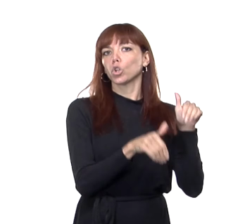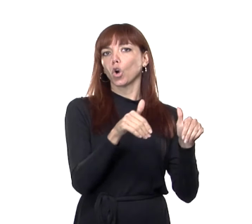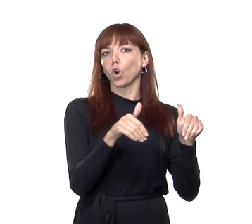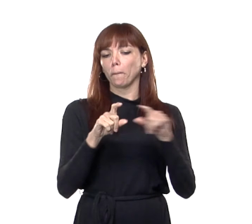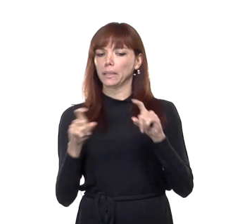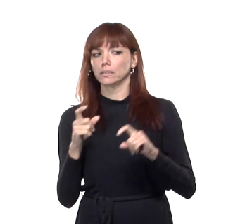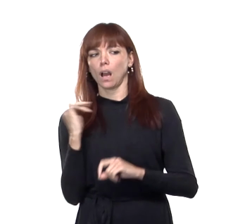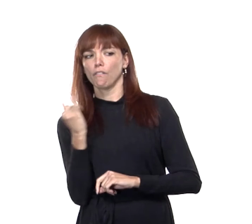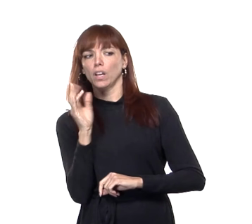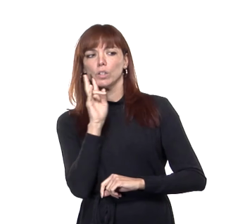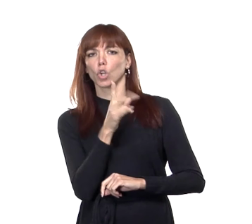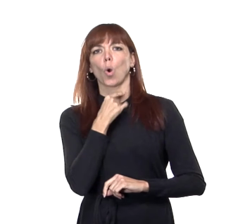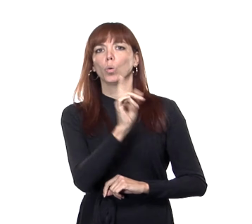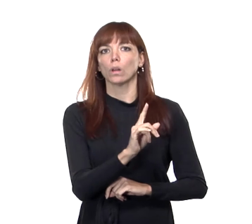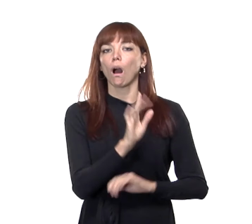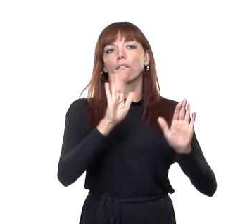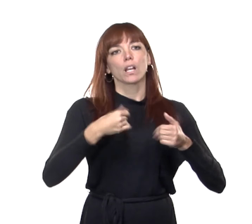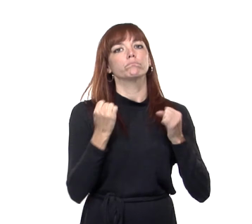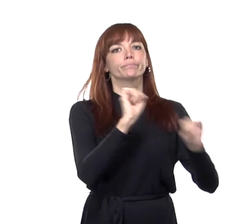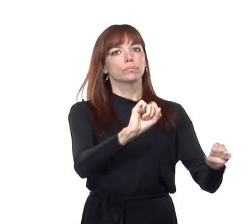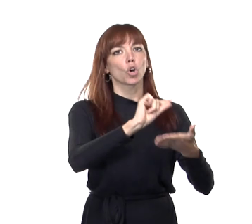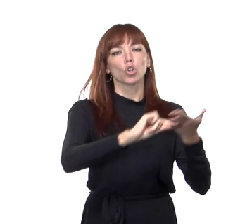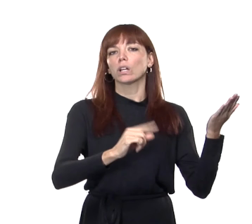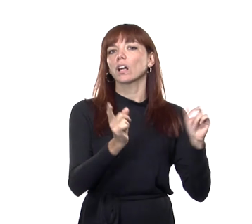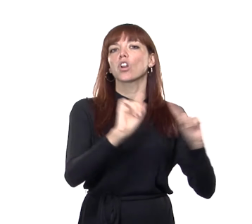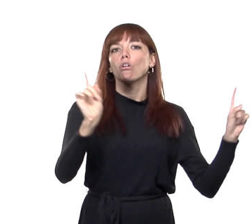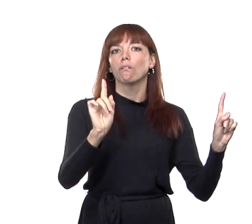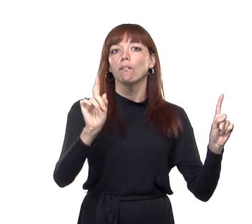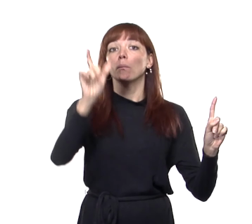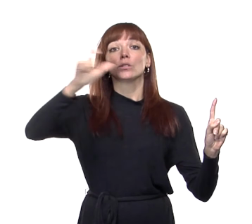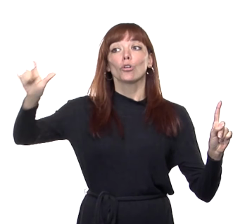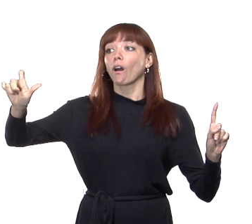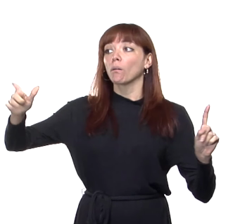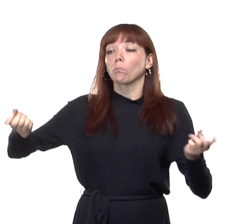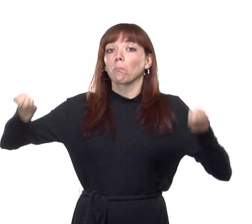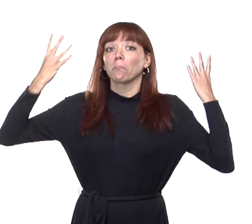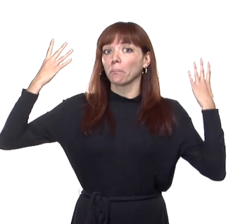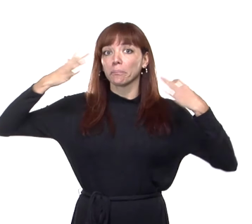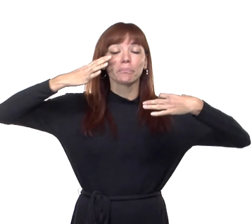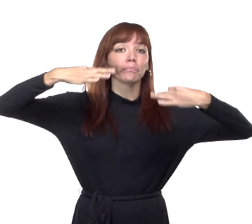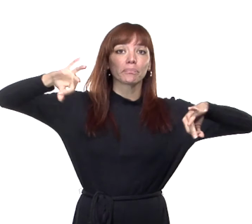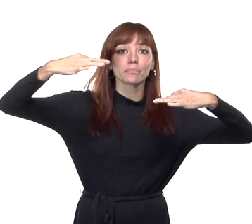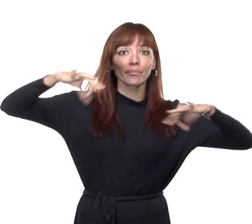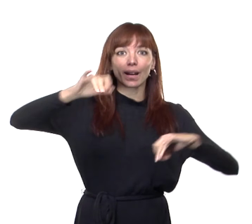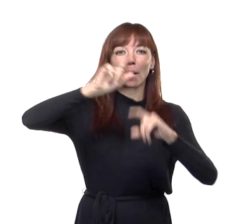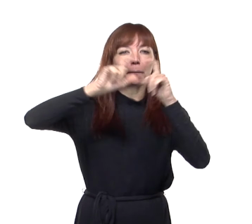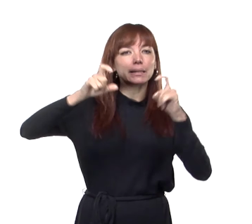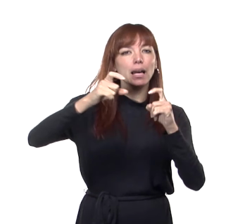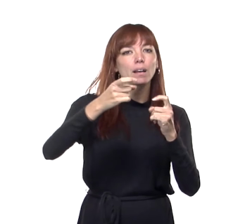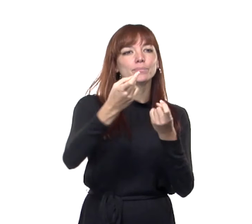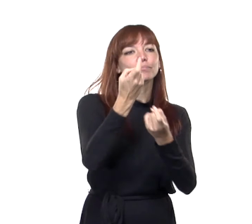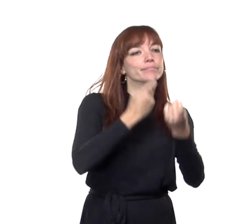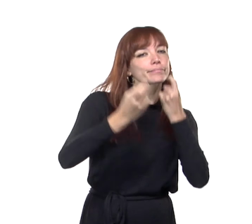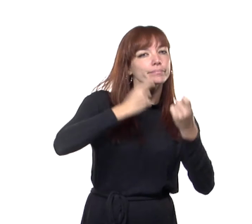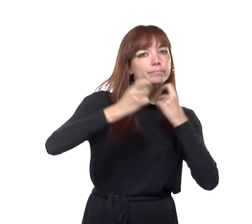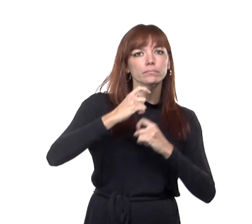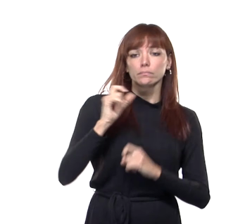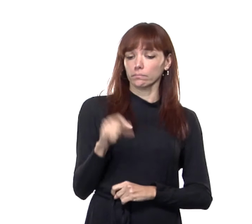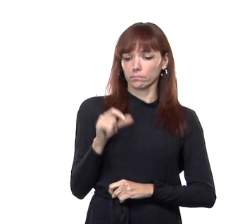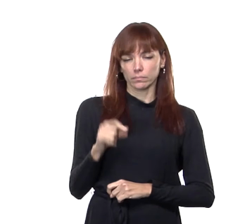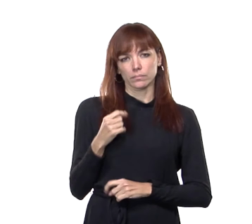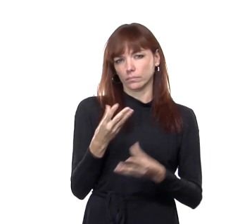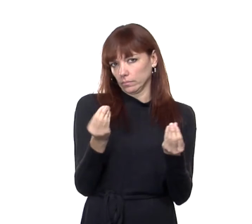cosa y que no se le contrate por esa razón y nadie se va a alterar porque estas empresas compran este tipo de datos todo el tiempo